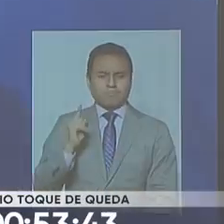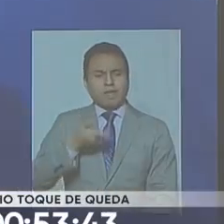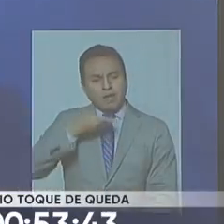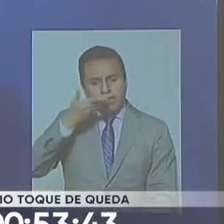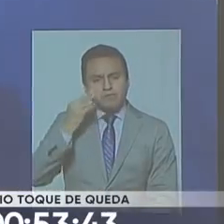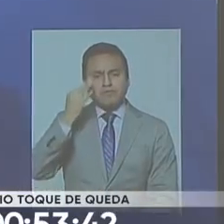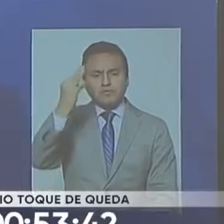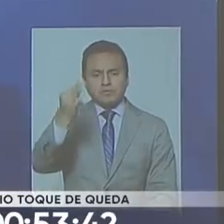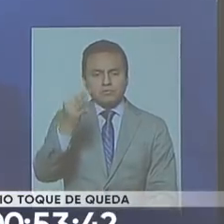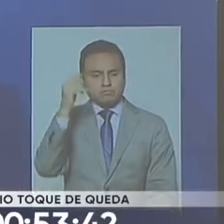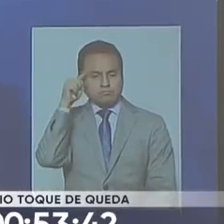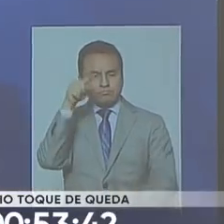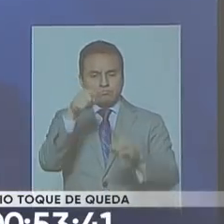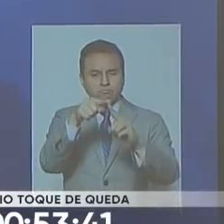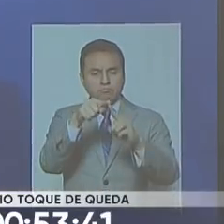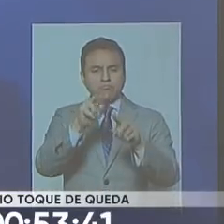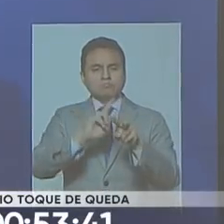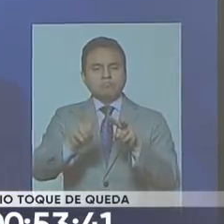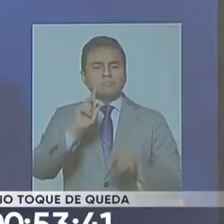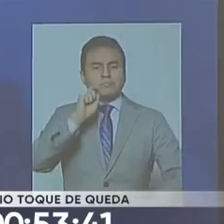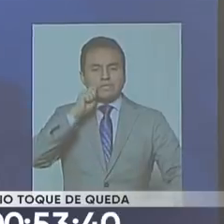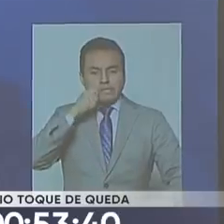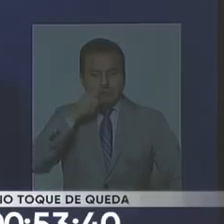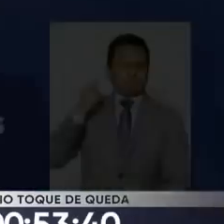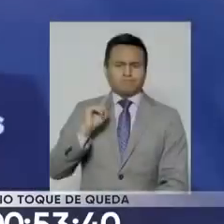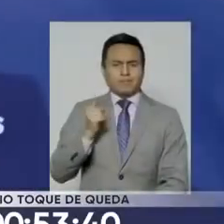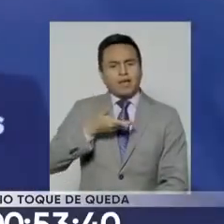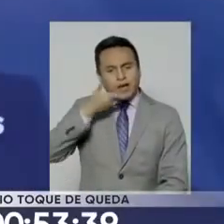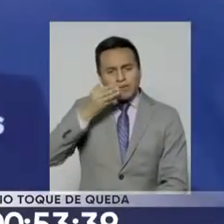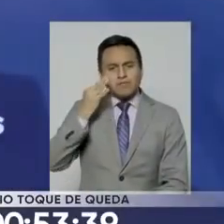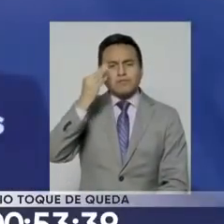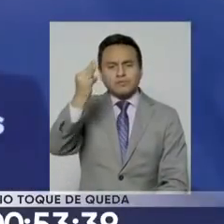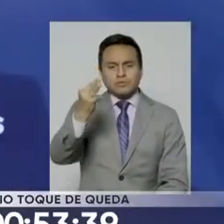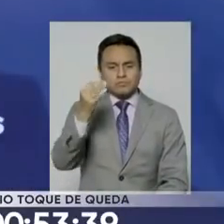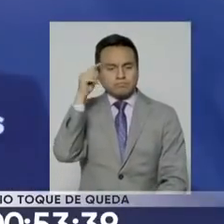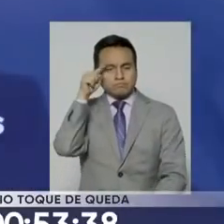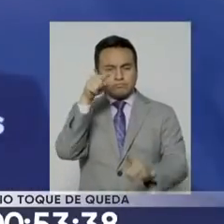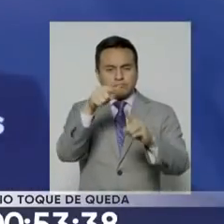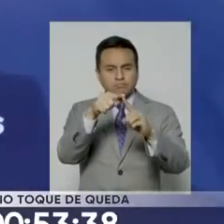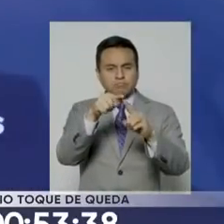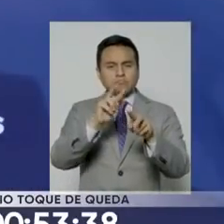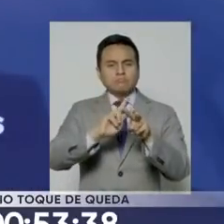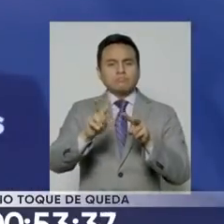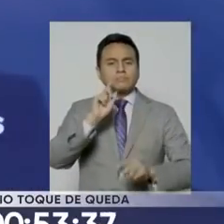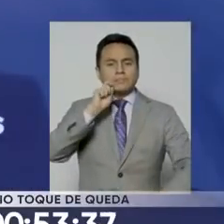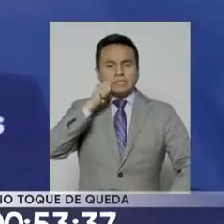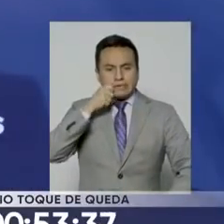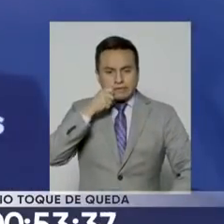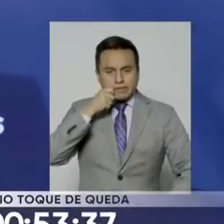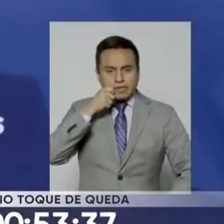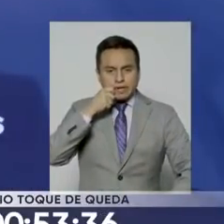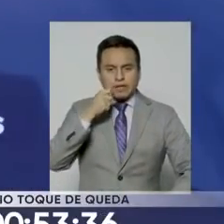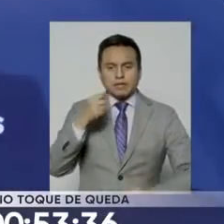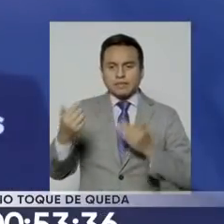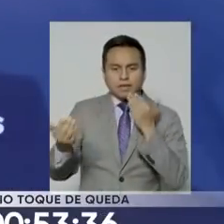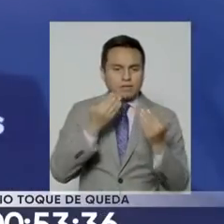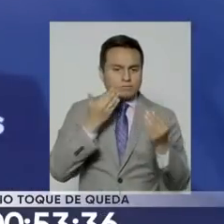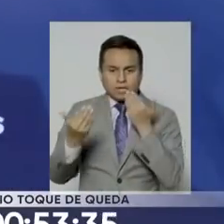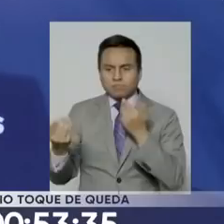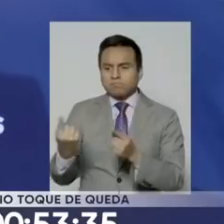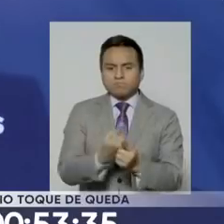fue la oportunidad de los médicos intensivistas el horizonte futuro significa mucho diálogo